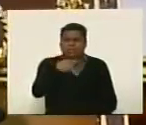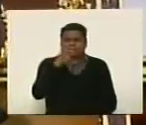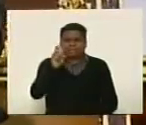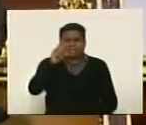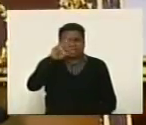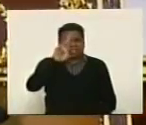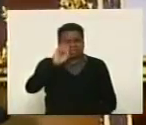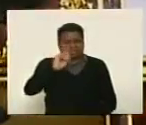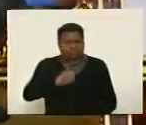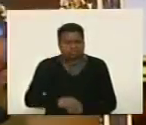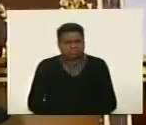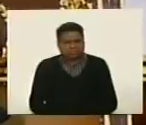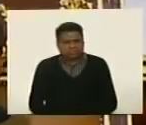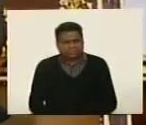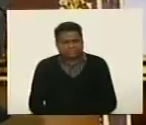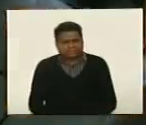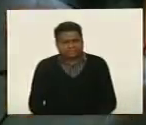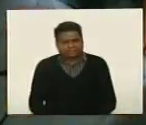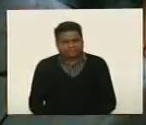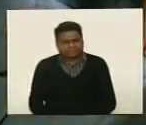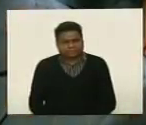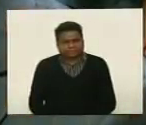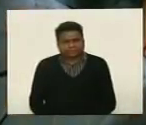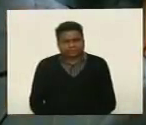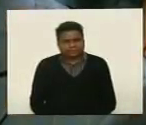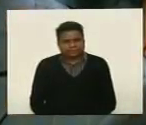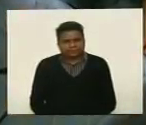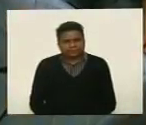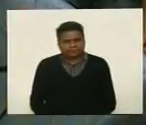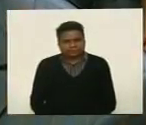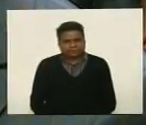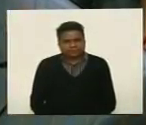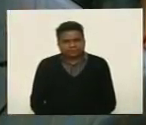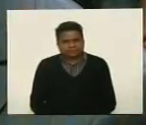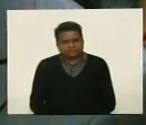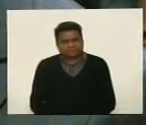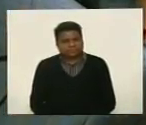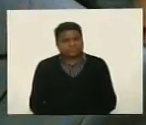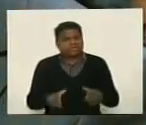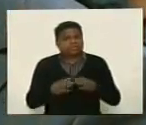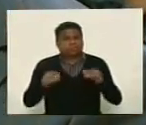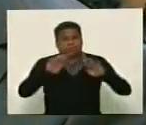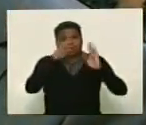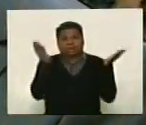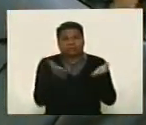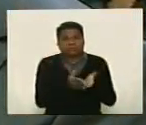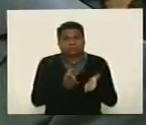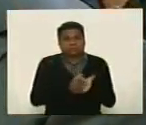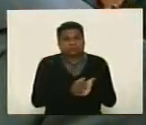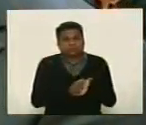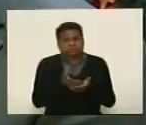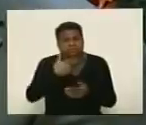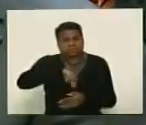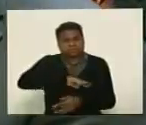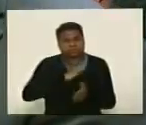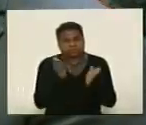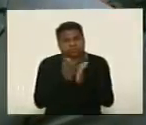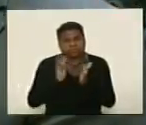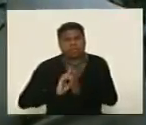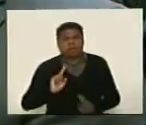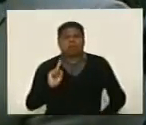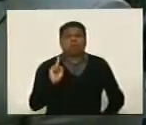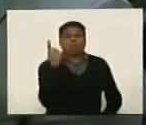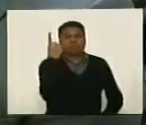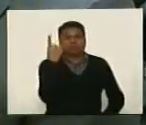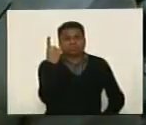internacional comparado. Hemos buscado en todas partes del mundo, de las constituciones que hemos estudiado, y la única